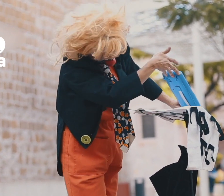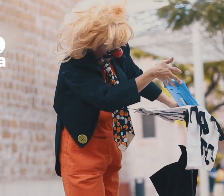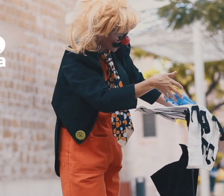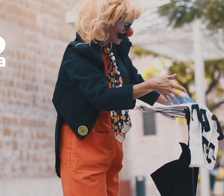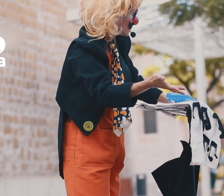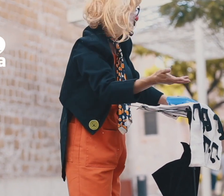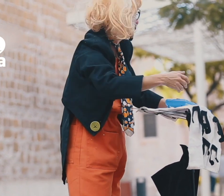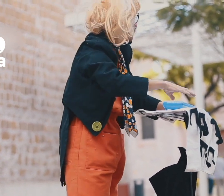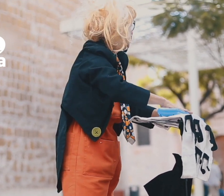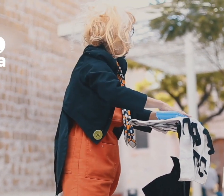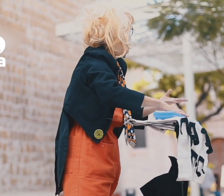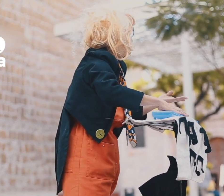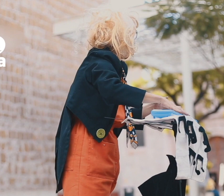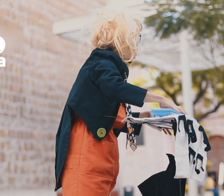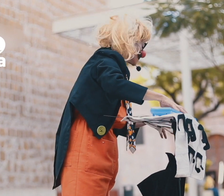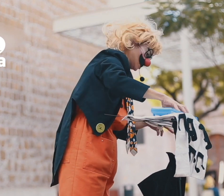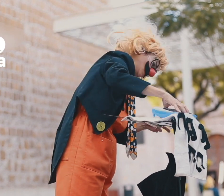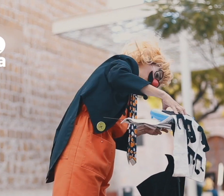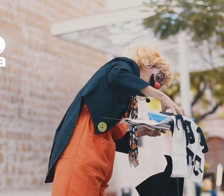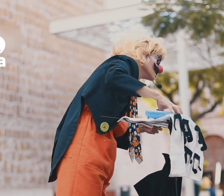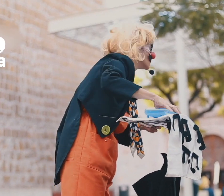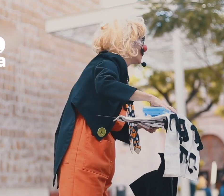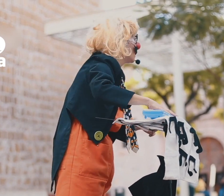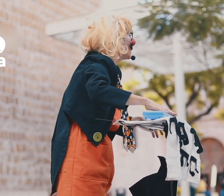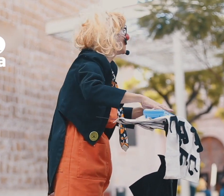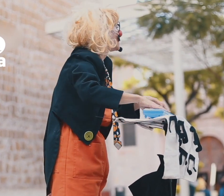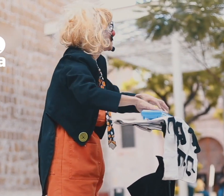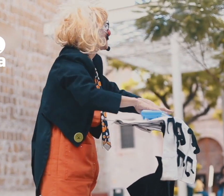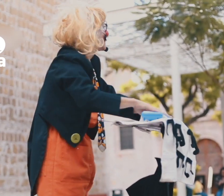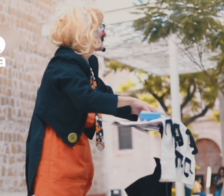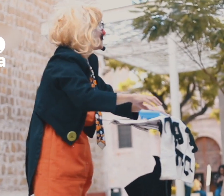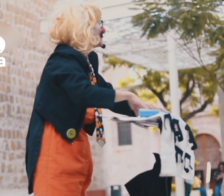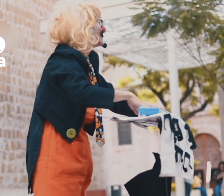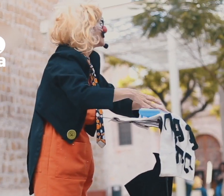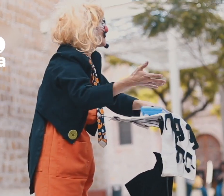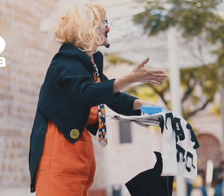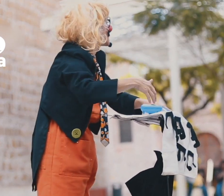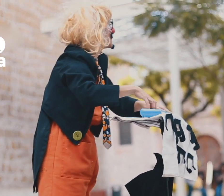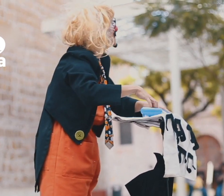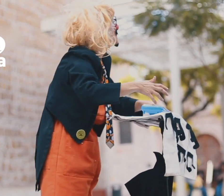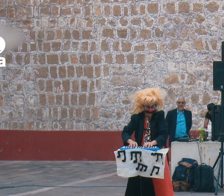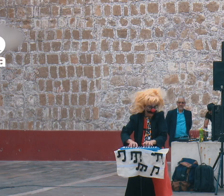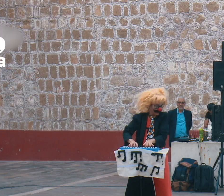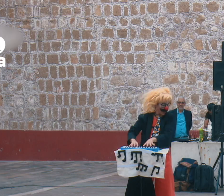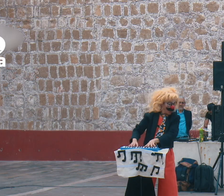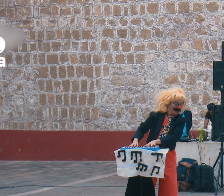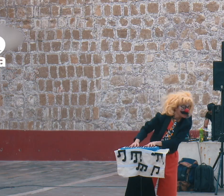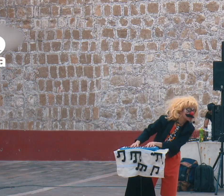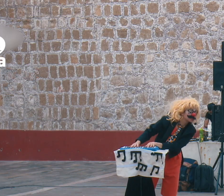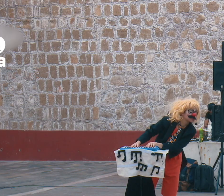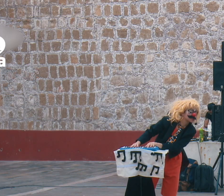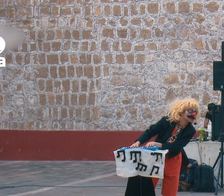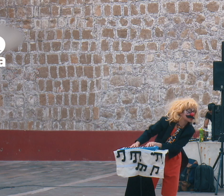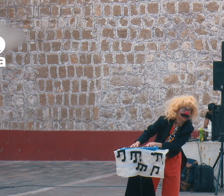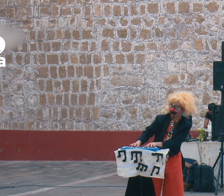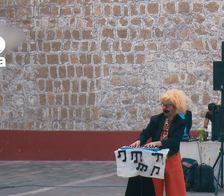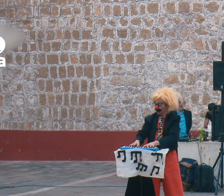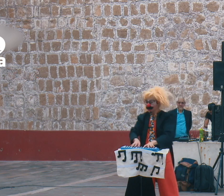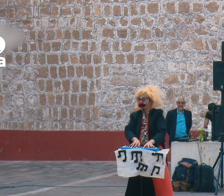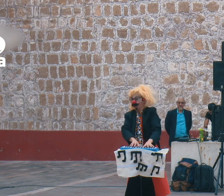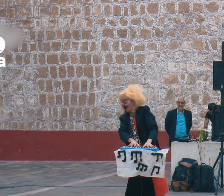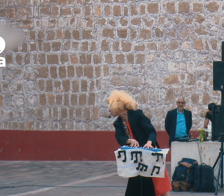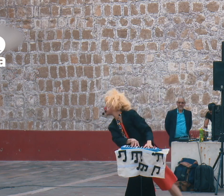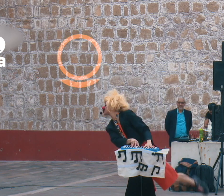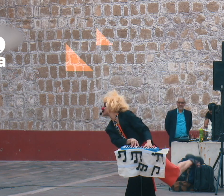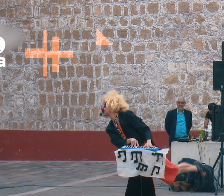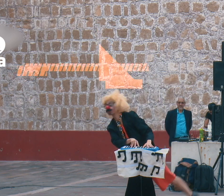he utilizado también el recurso de filmar y tal. Pero cuando no tenés texto, sí va más en tiene